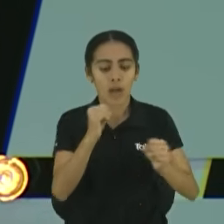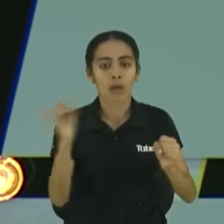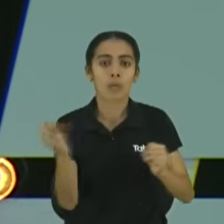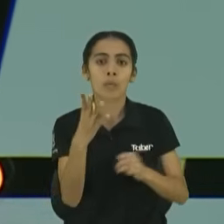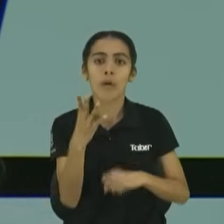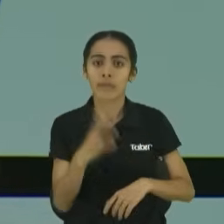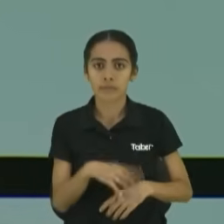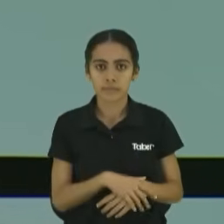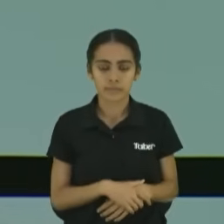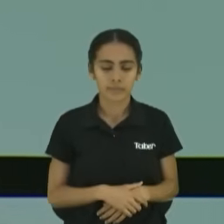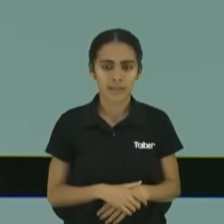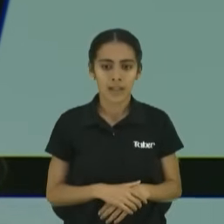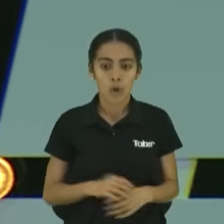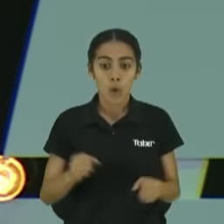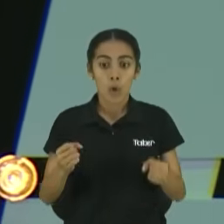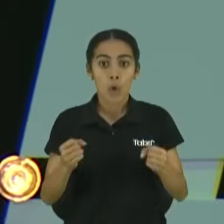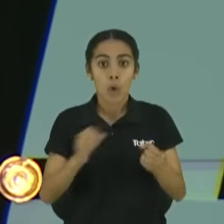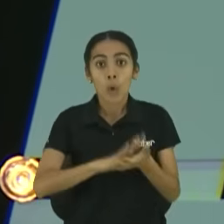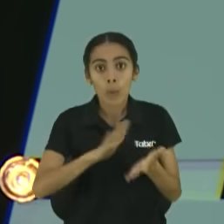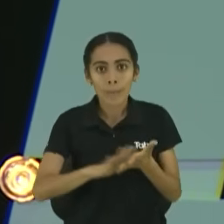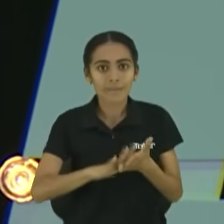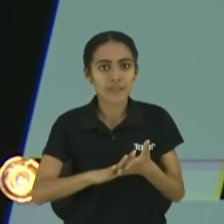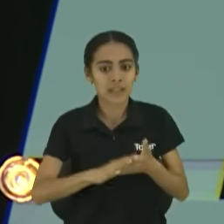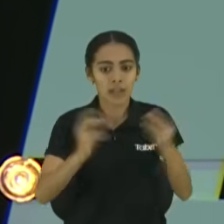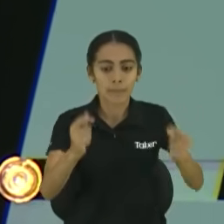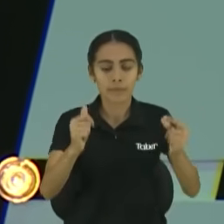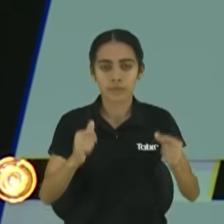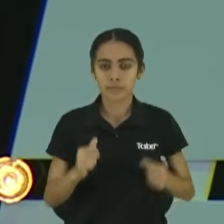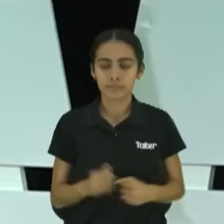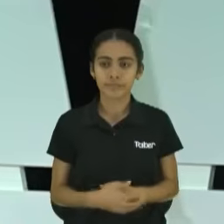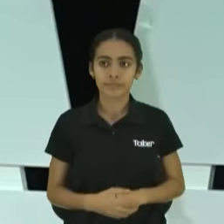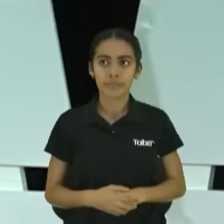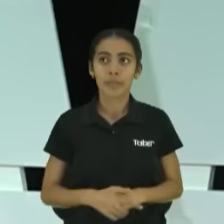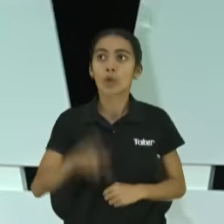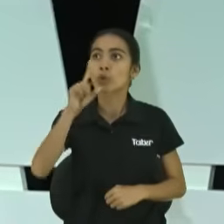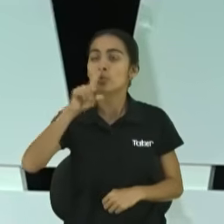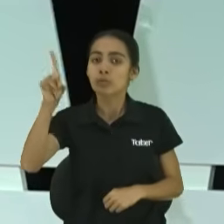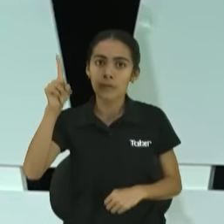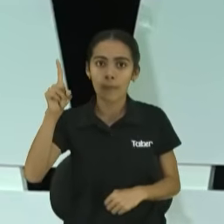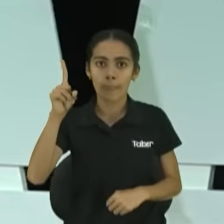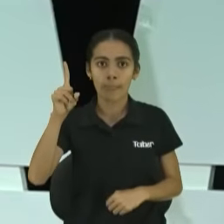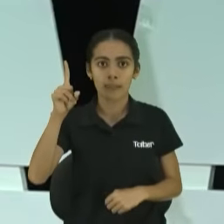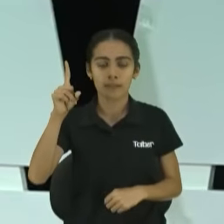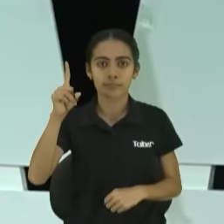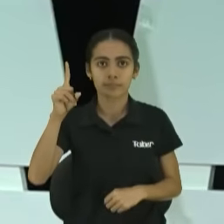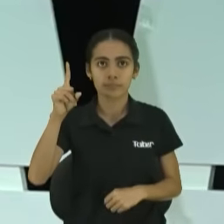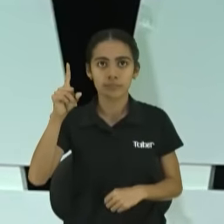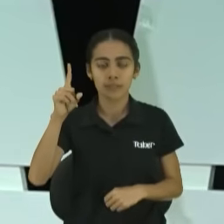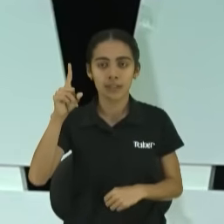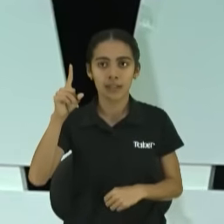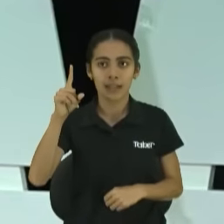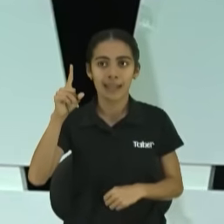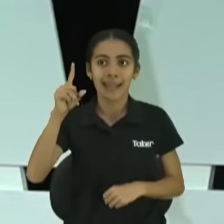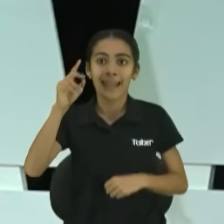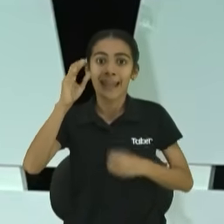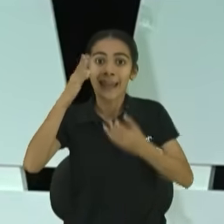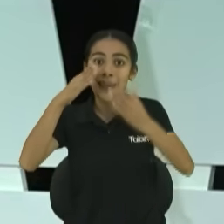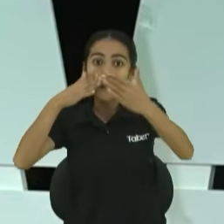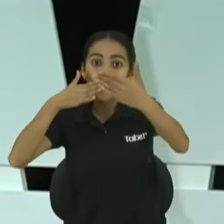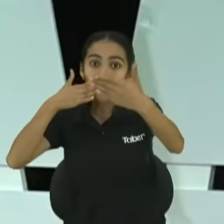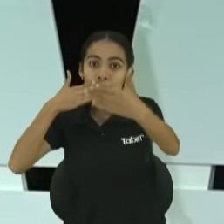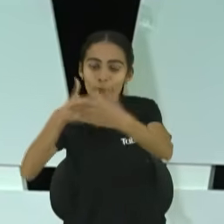entiendes? Cosas compulsivas. El Señor en este sentido pone un freno a